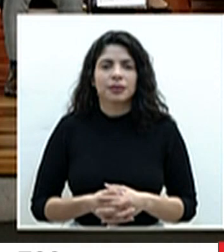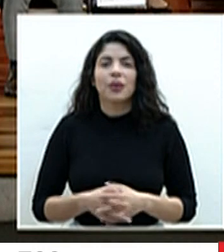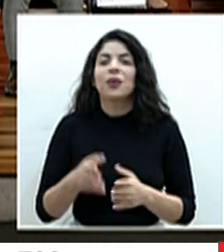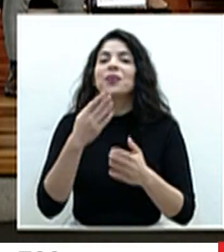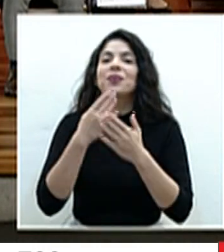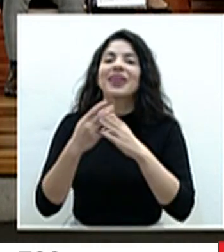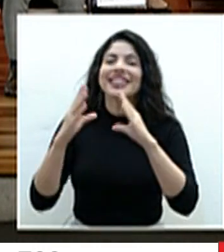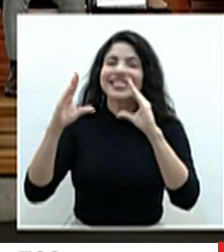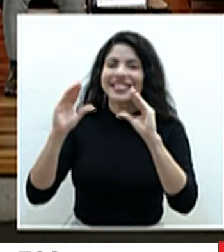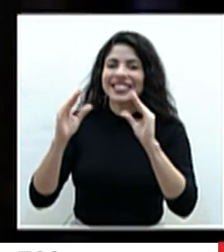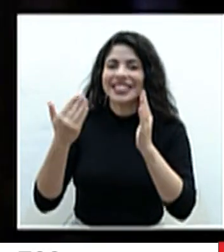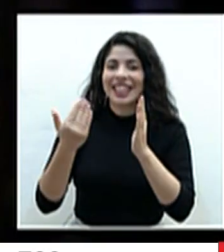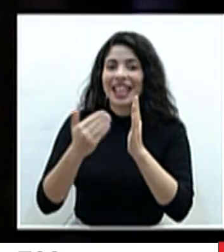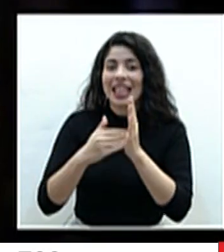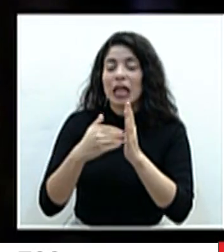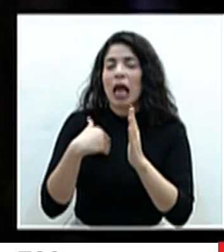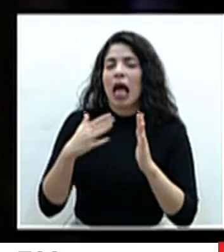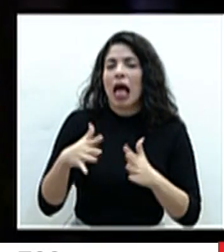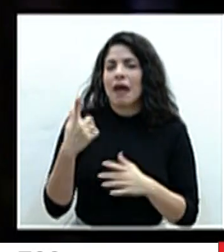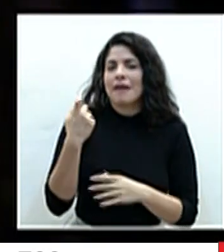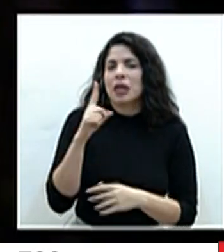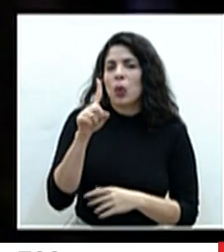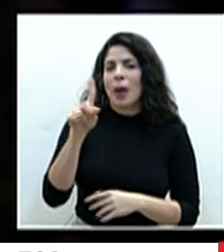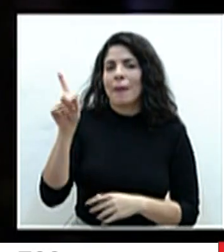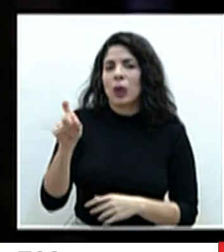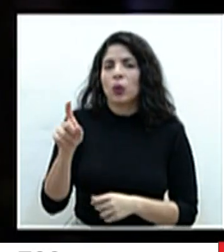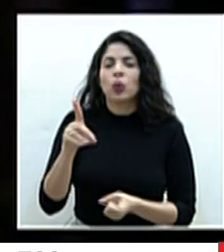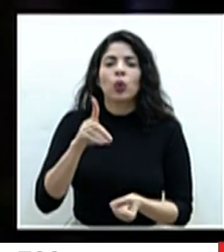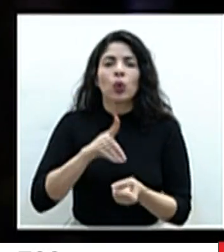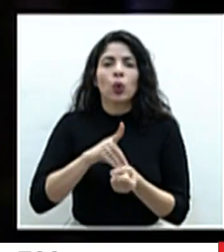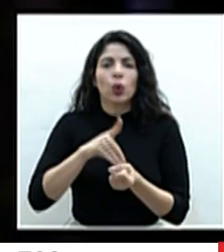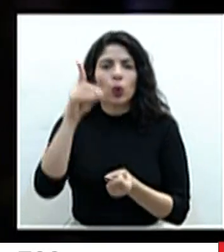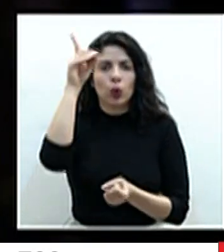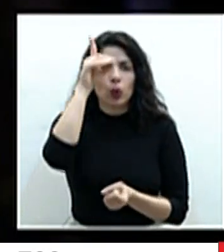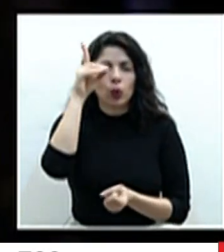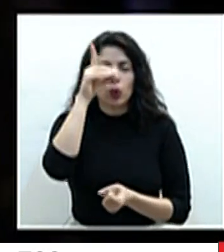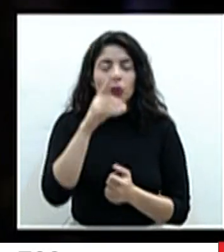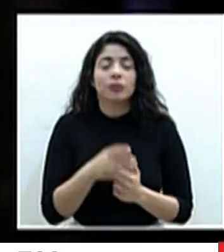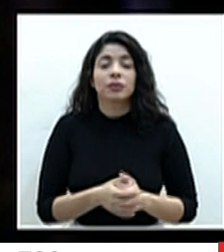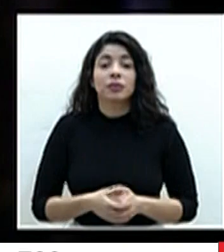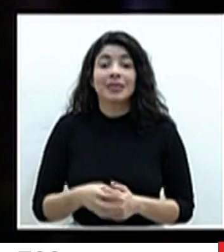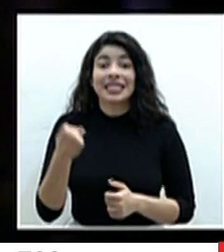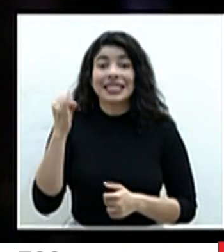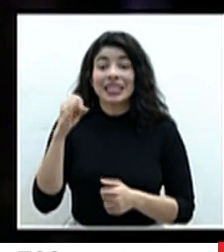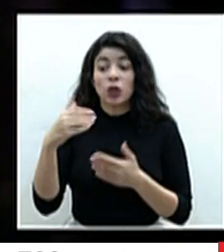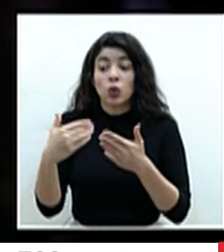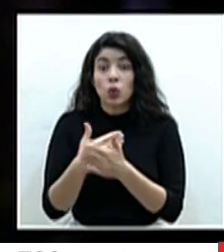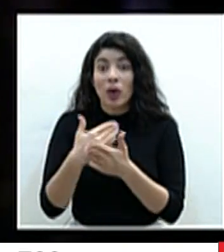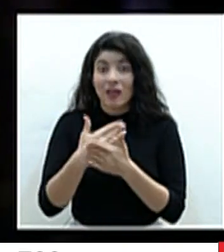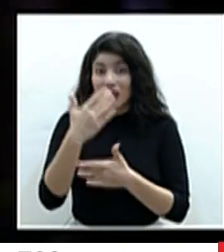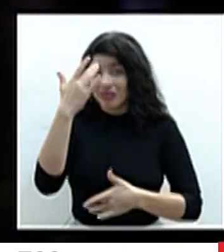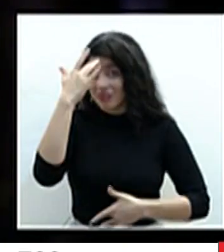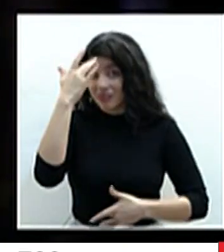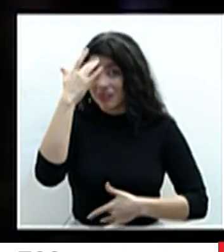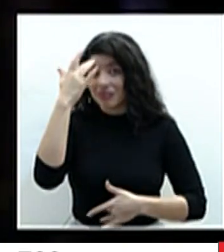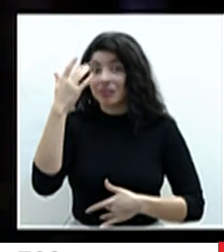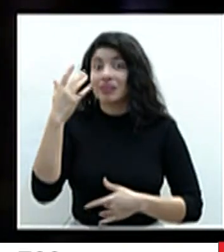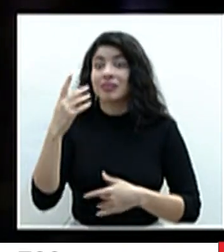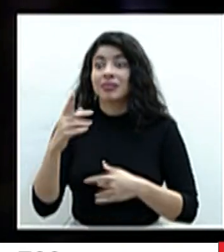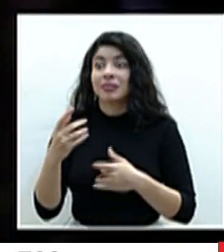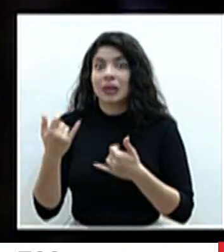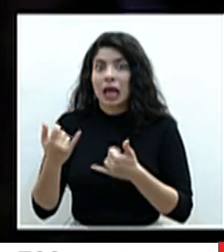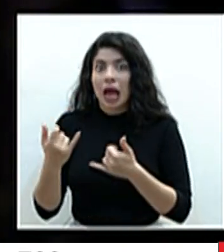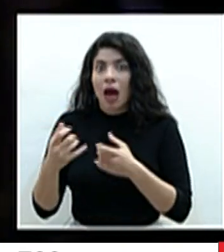Muy buenas tardes nuevamente. Me quedaba una pregunta para el doctor Salas. Si de estos nuevos casos que han venido